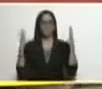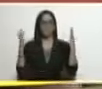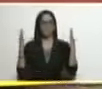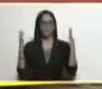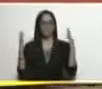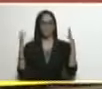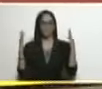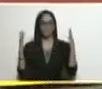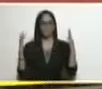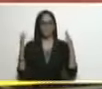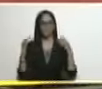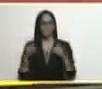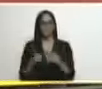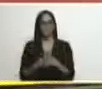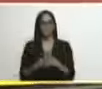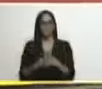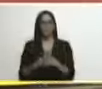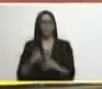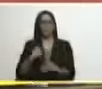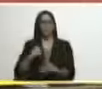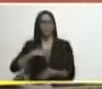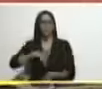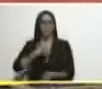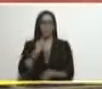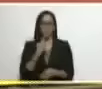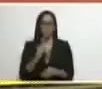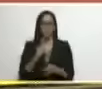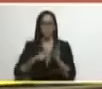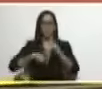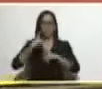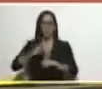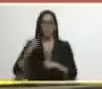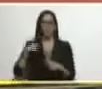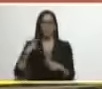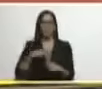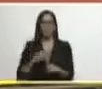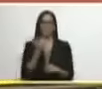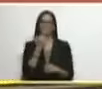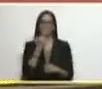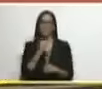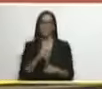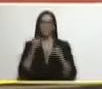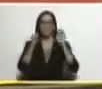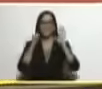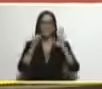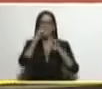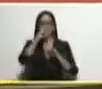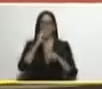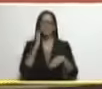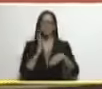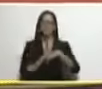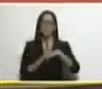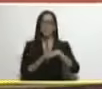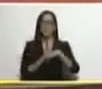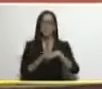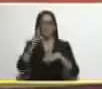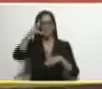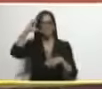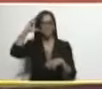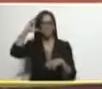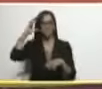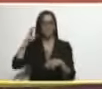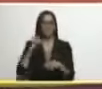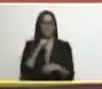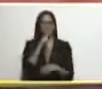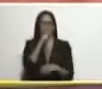Yo les puedo decir que después de haber tenido casi 6 años y medio de canciller y